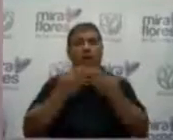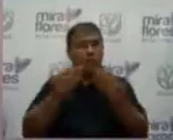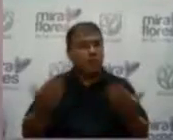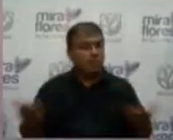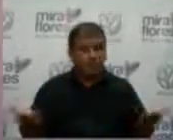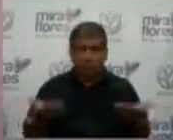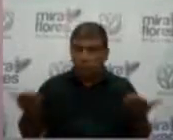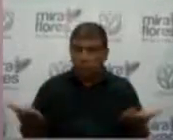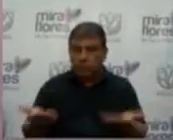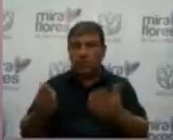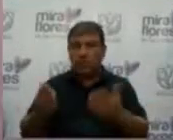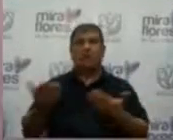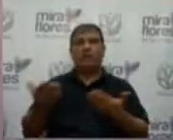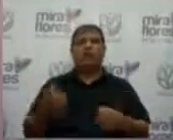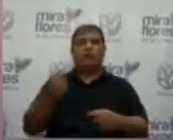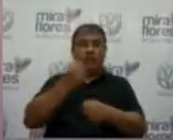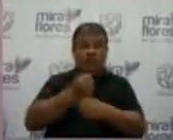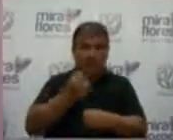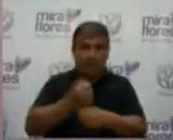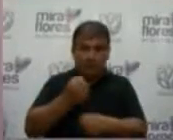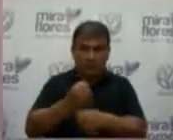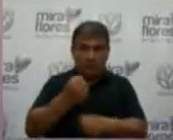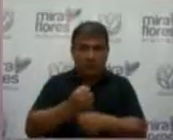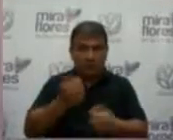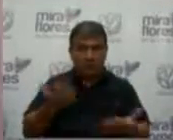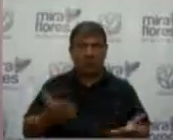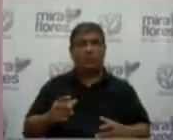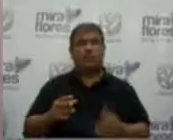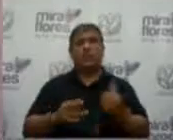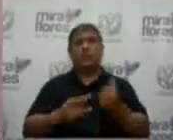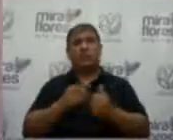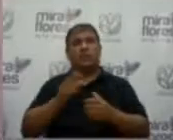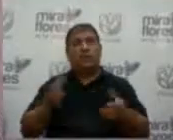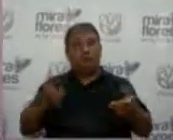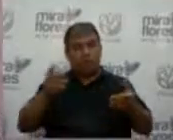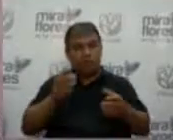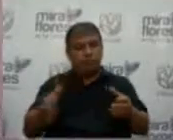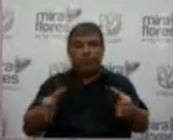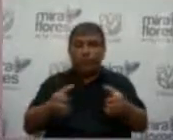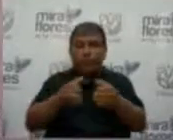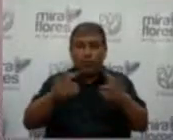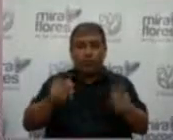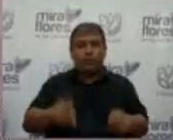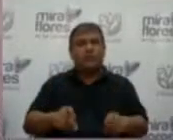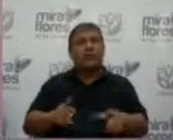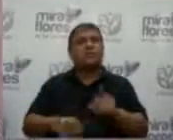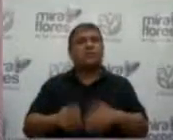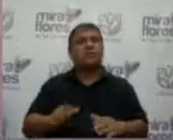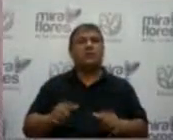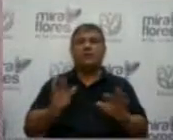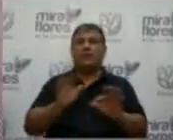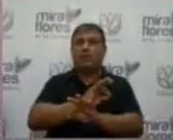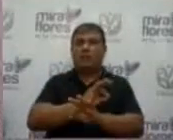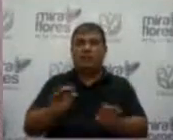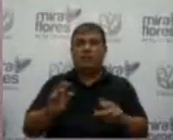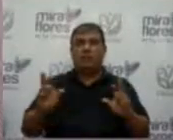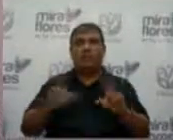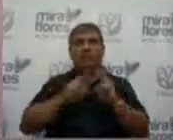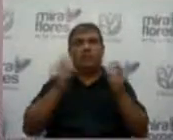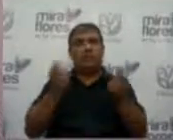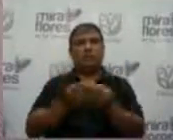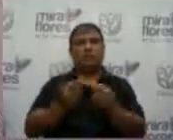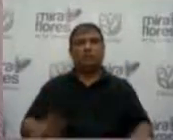todos ustedes, la generosidad y el trabajo los señores miembros del Consejo y levantamos la sesión.